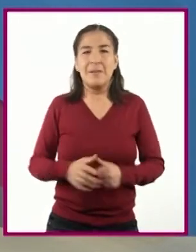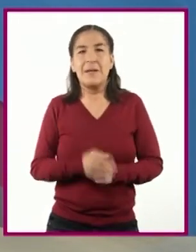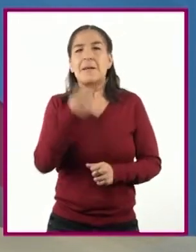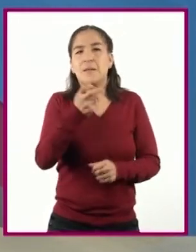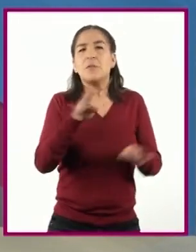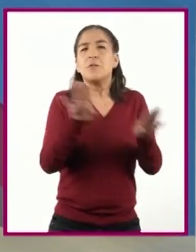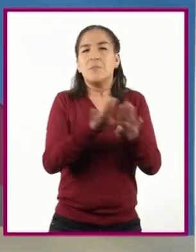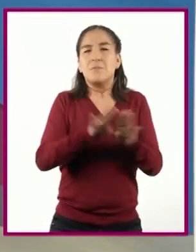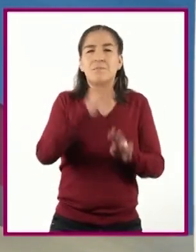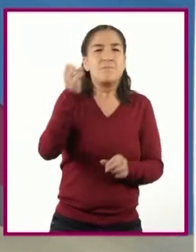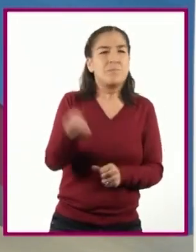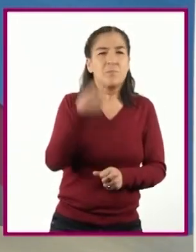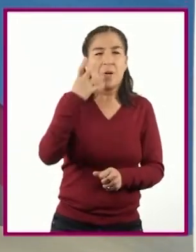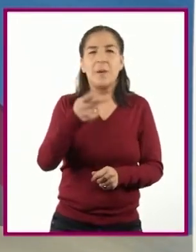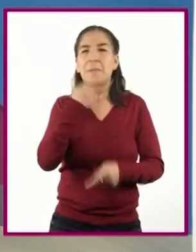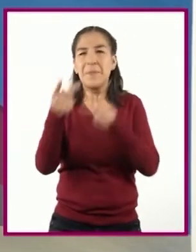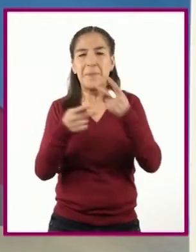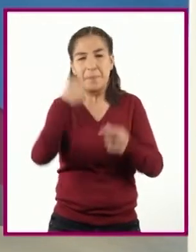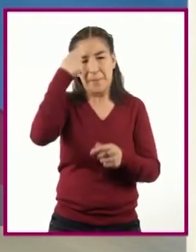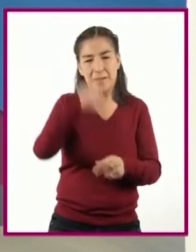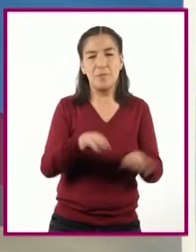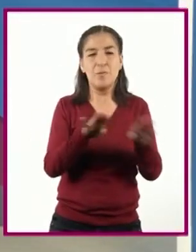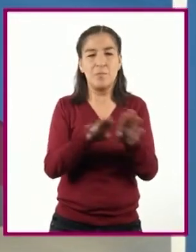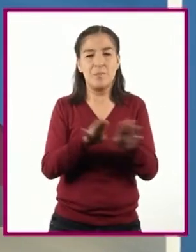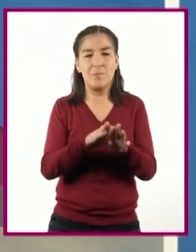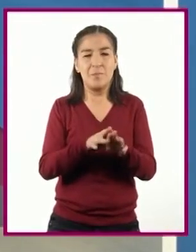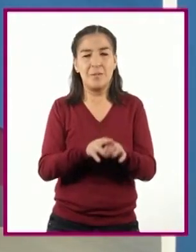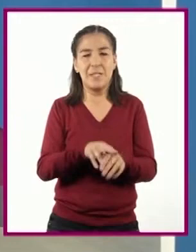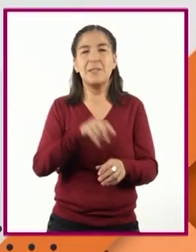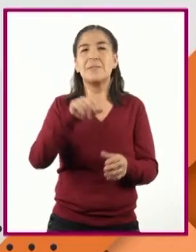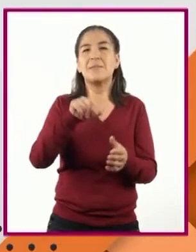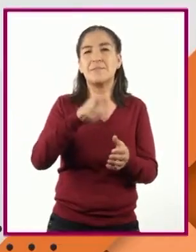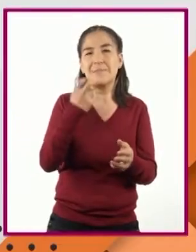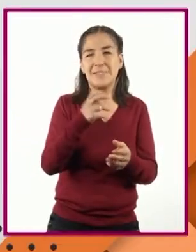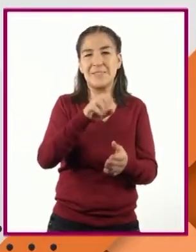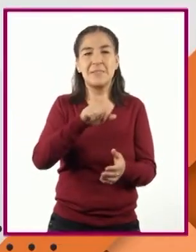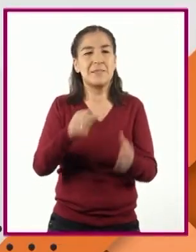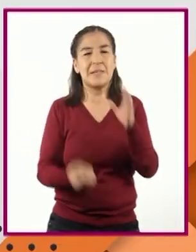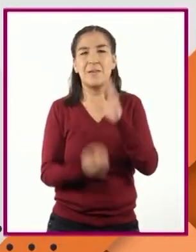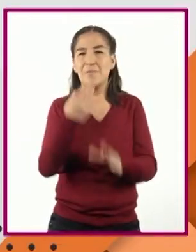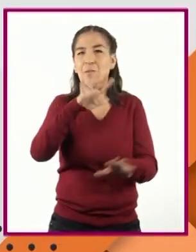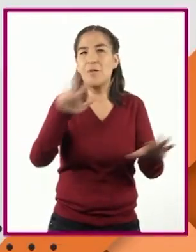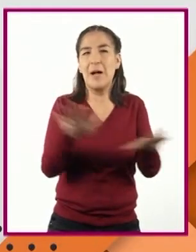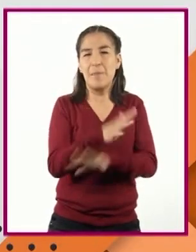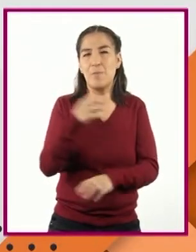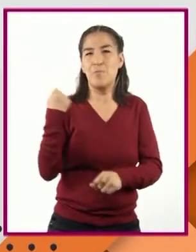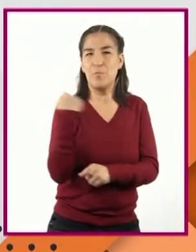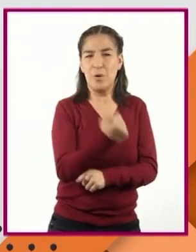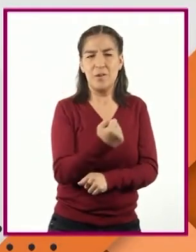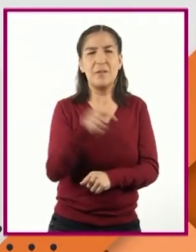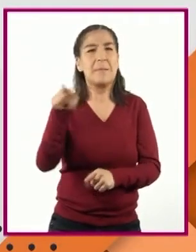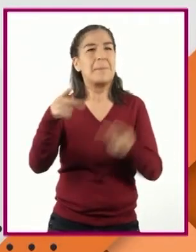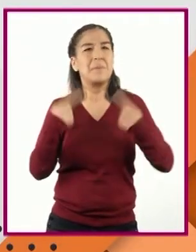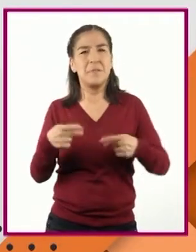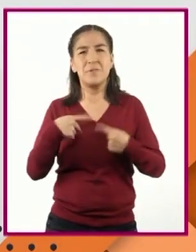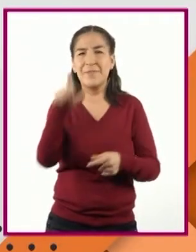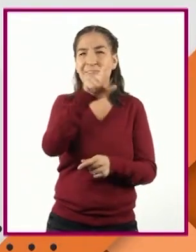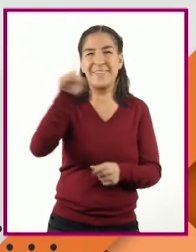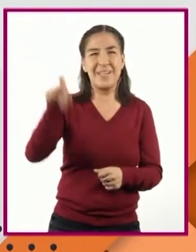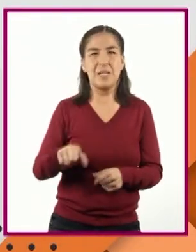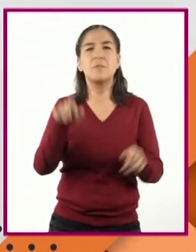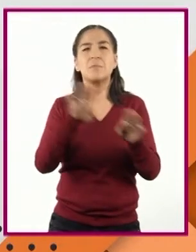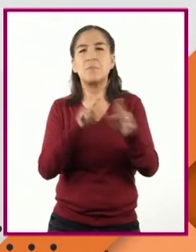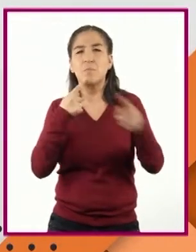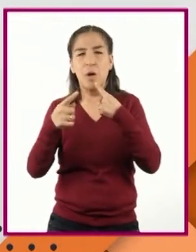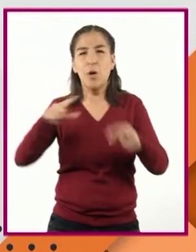Congreso impulsó una reforma para centralizar el poder. Los tejanos declararon un gobierno provisional